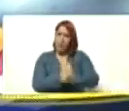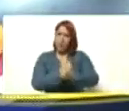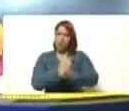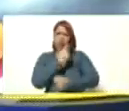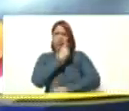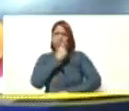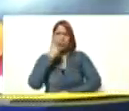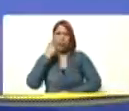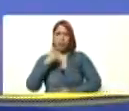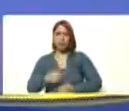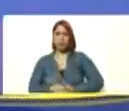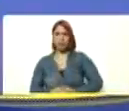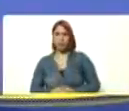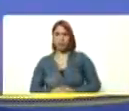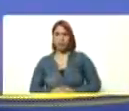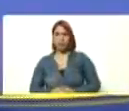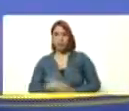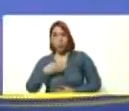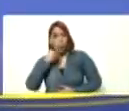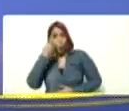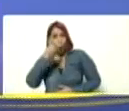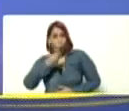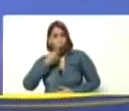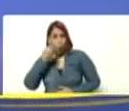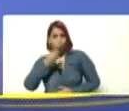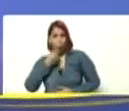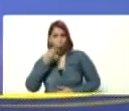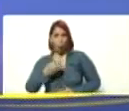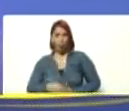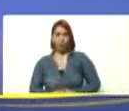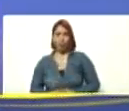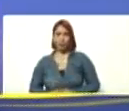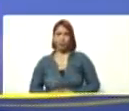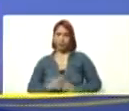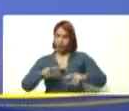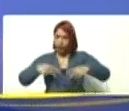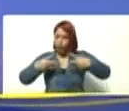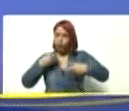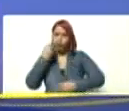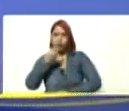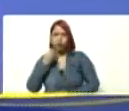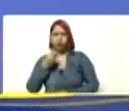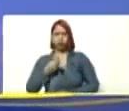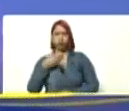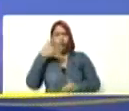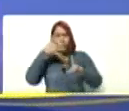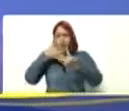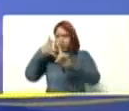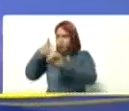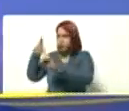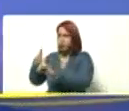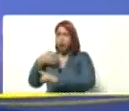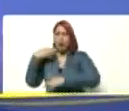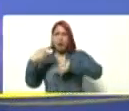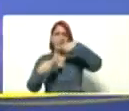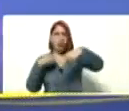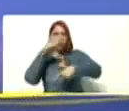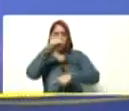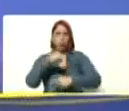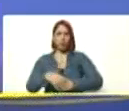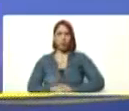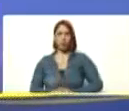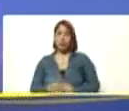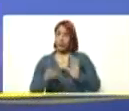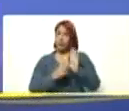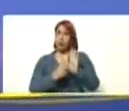Terán, joven de la joven generación forjada en revolución, de